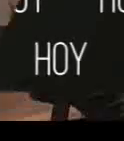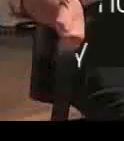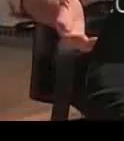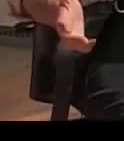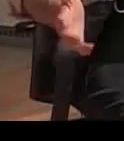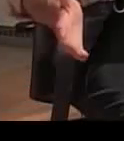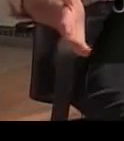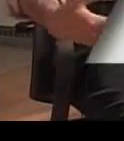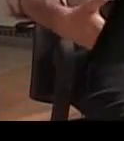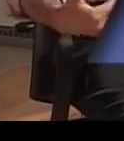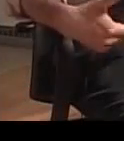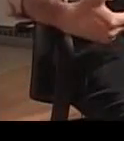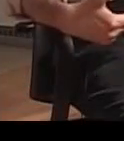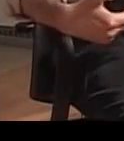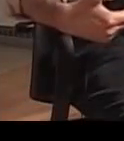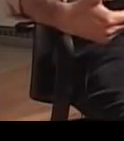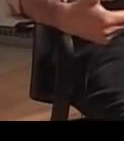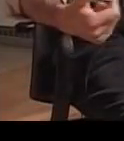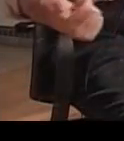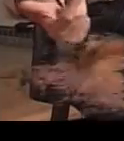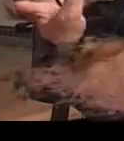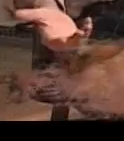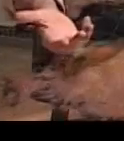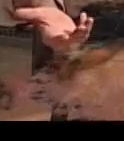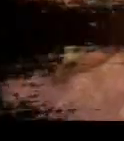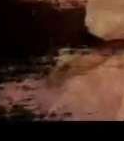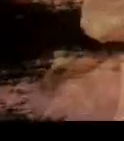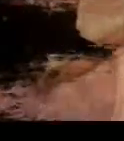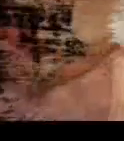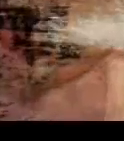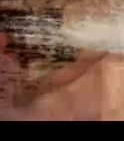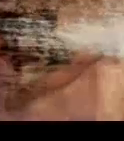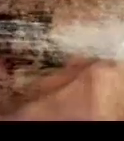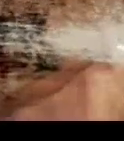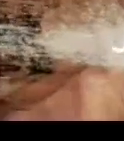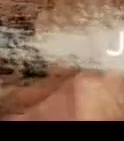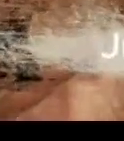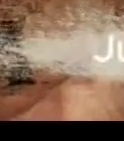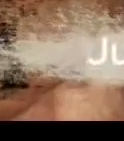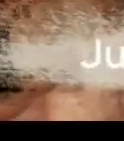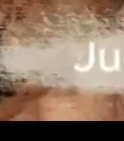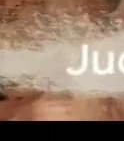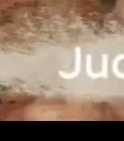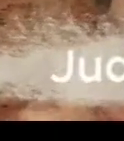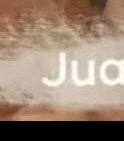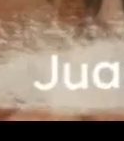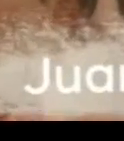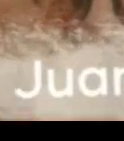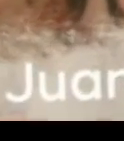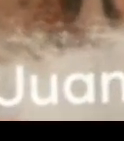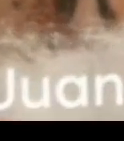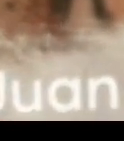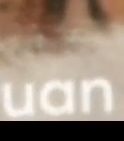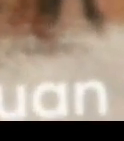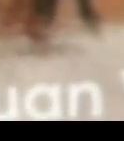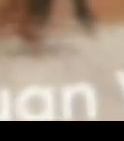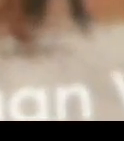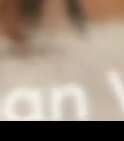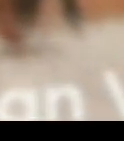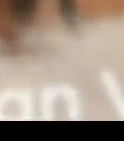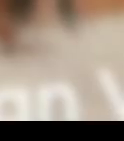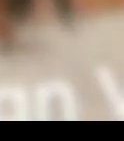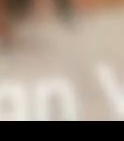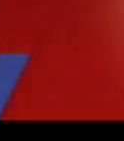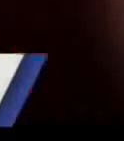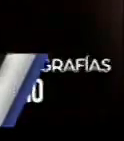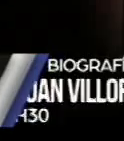Nuestra vida ocurre no solo donde estamos, sino donde no estamos. En este momento yo estoy hablando aquí, puede suceder algo en otro sitio que va a